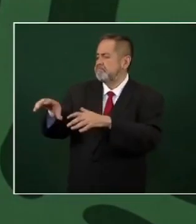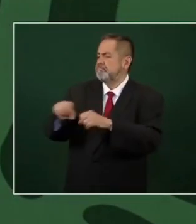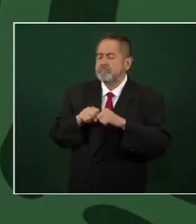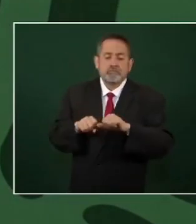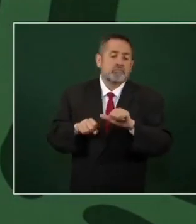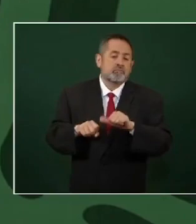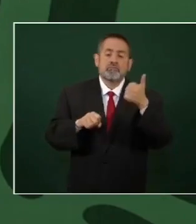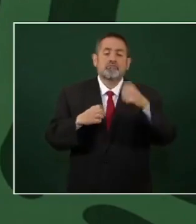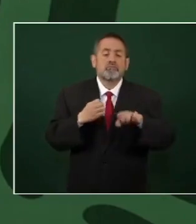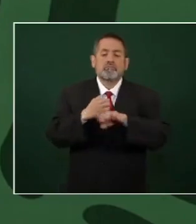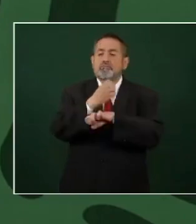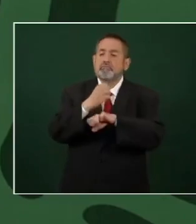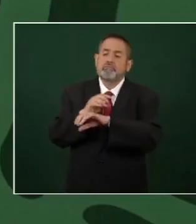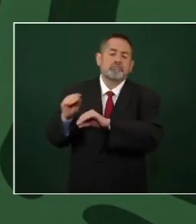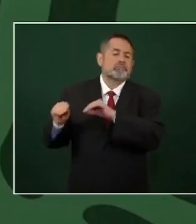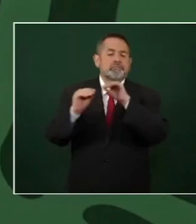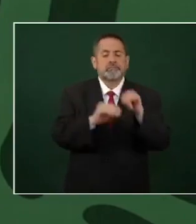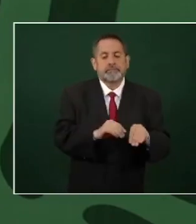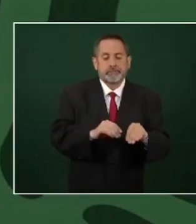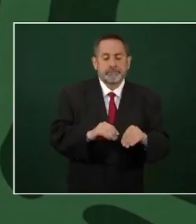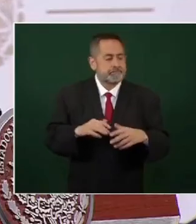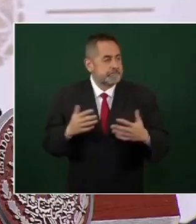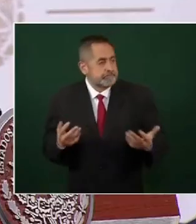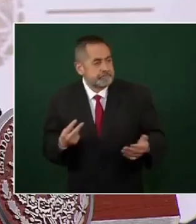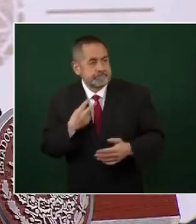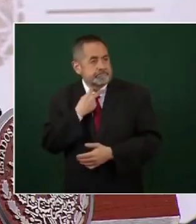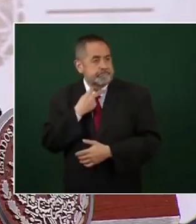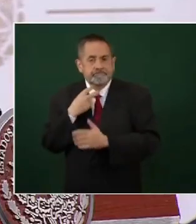estado. Entonces,